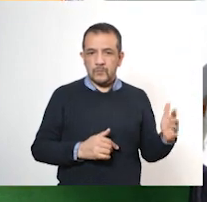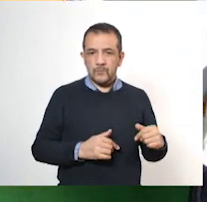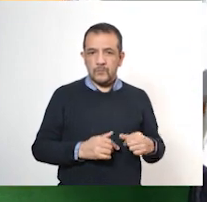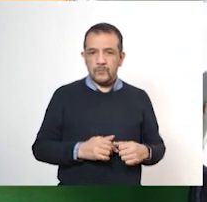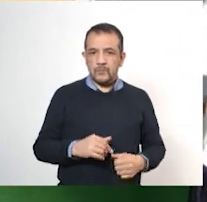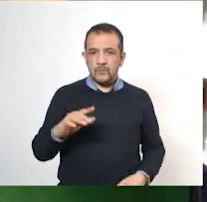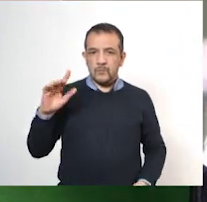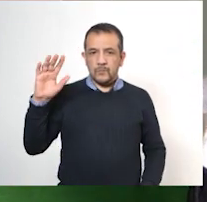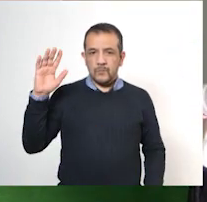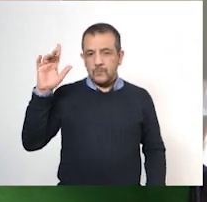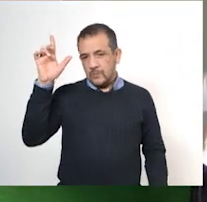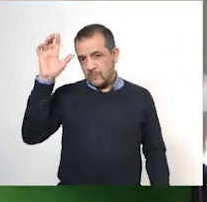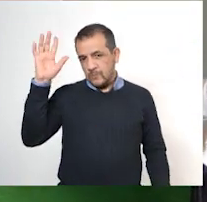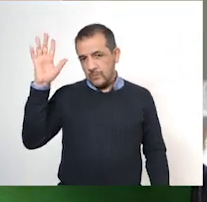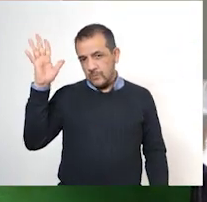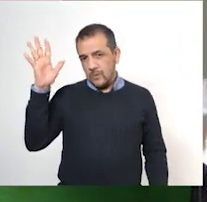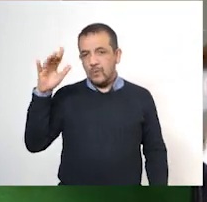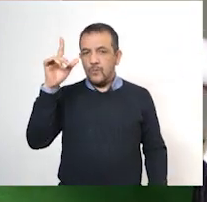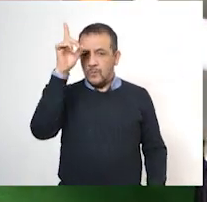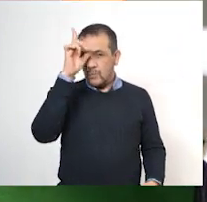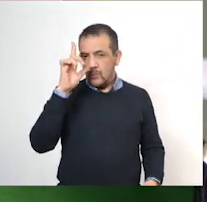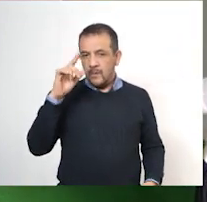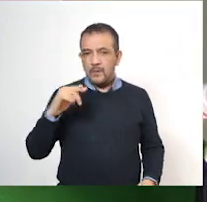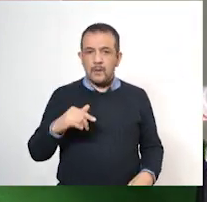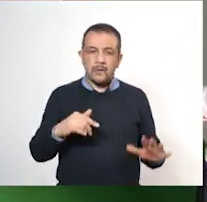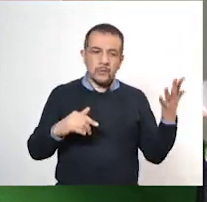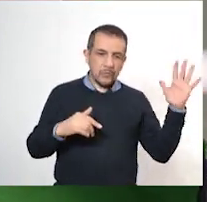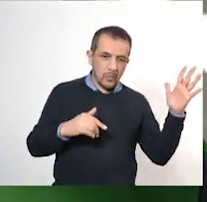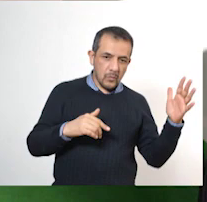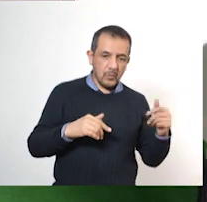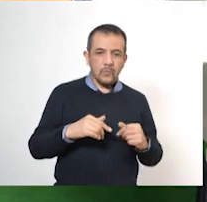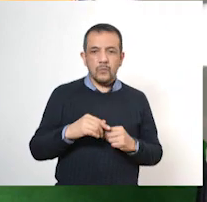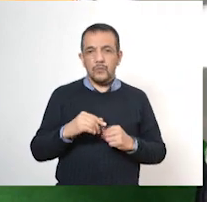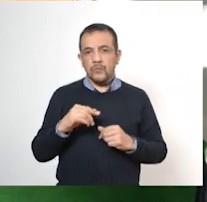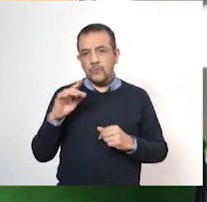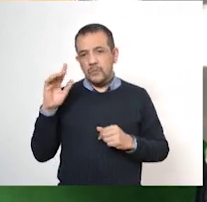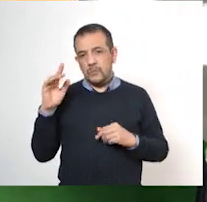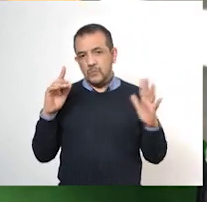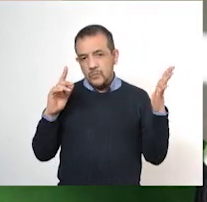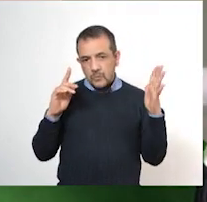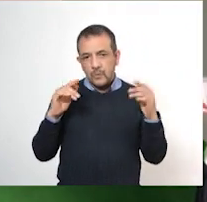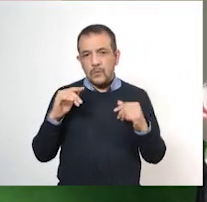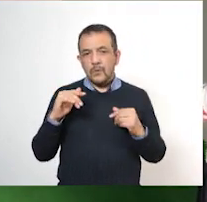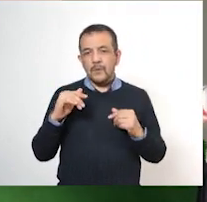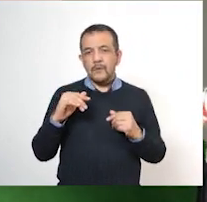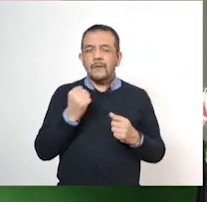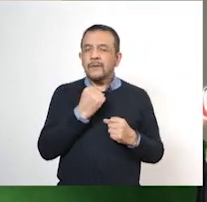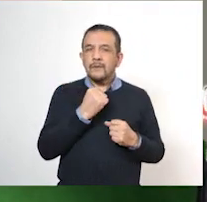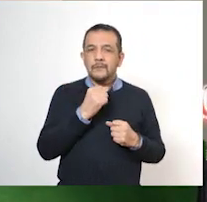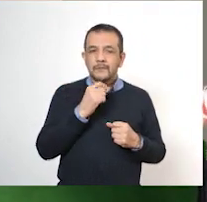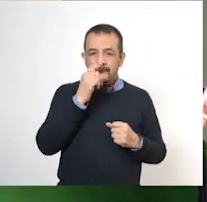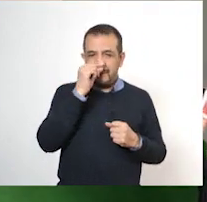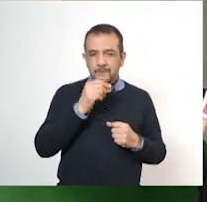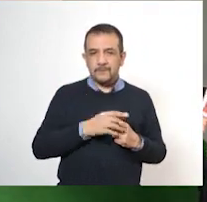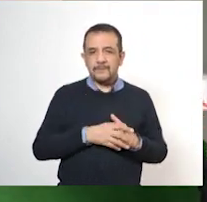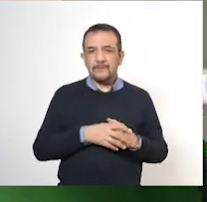Sol, Sol, Luna, Sol, Sol,